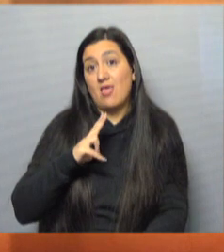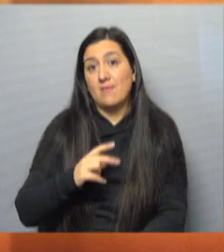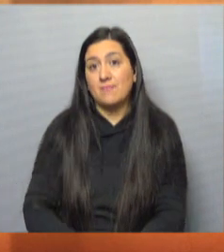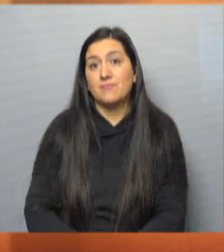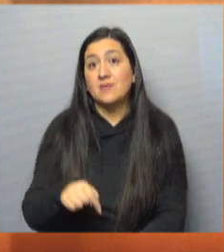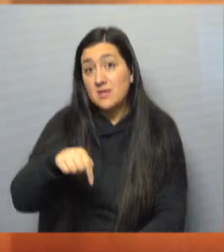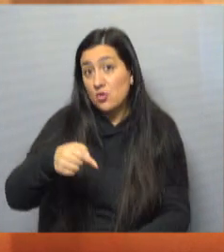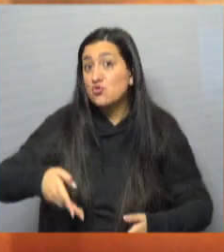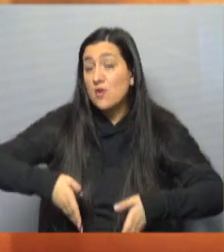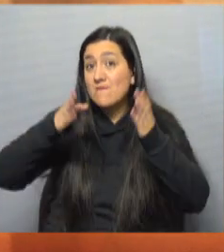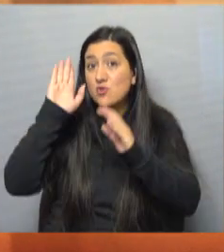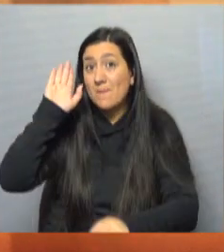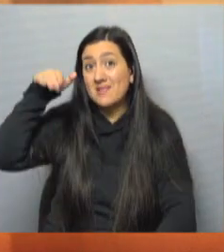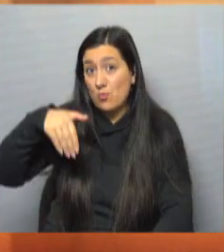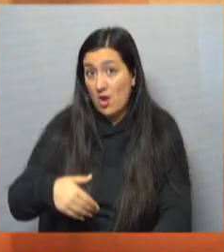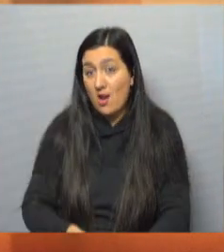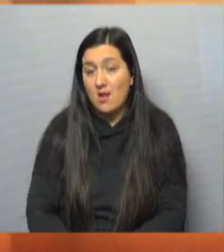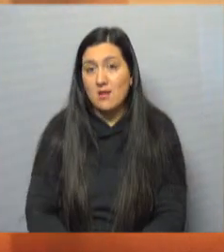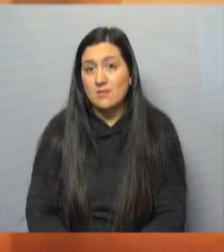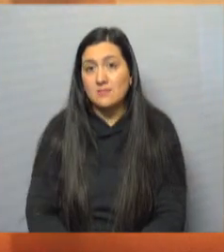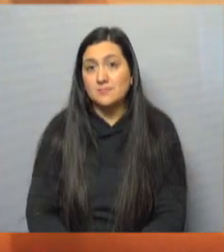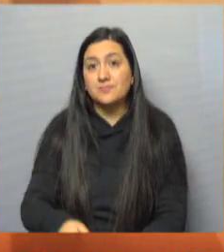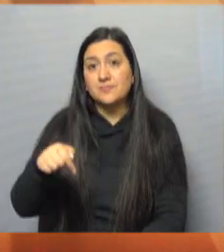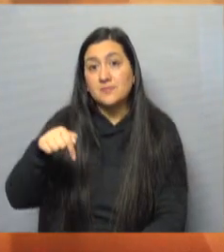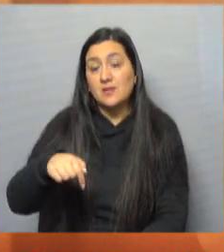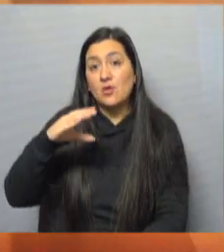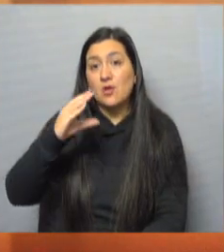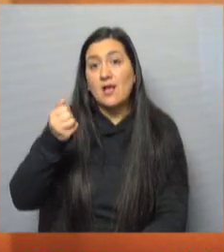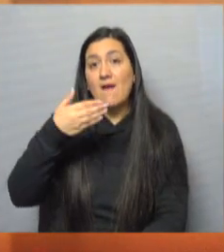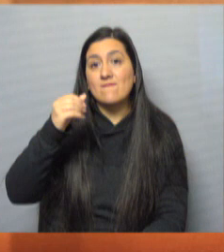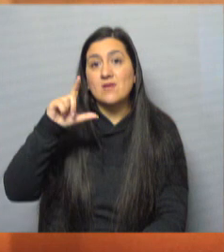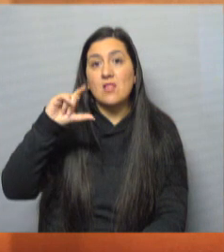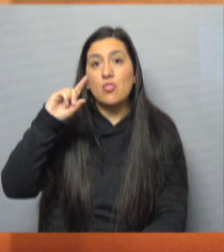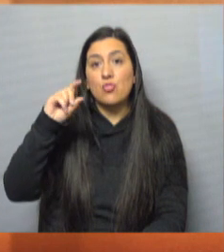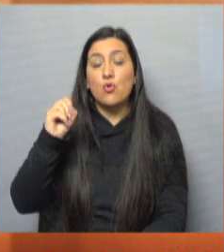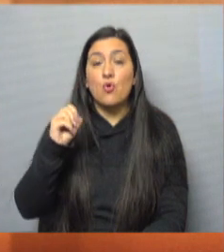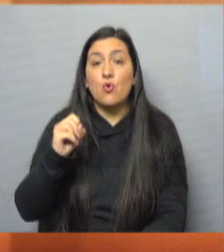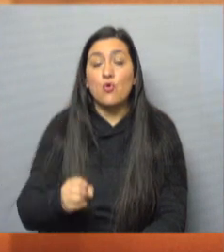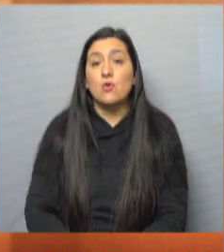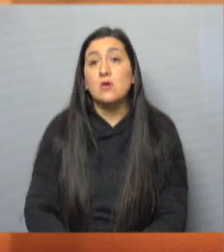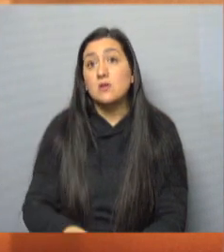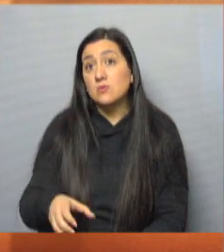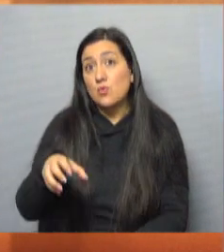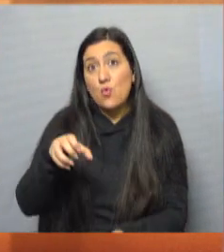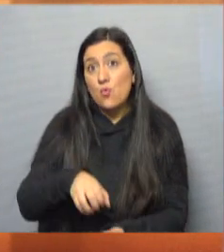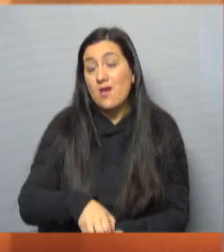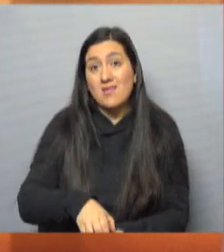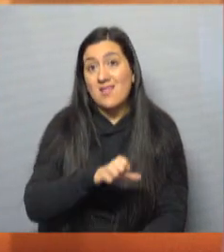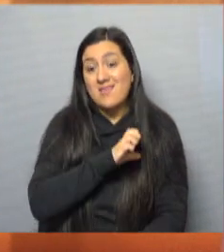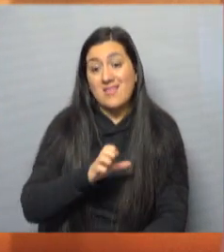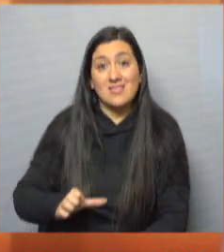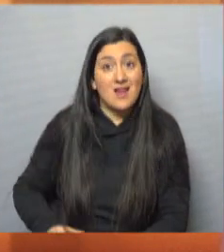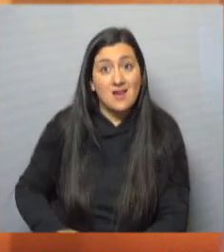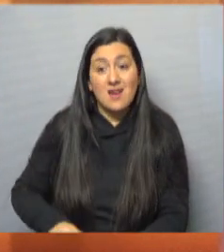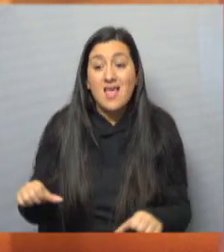es un edificio patrimonial bueno en este caso el cabildo es un edificio que es estatal y que nosotros las actividades que hacemos